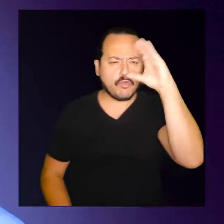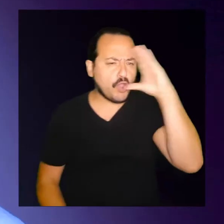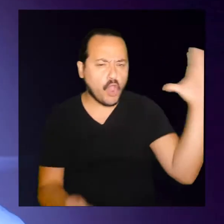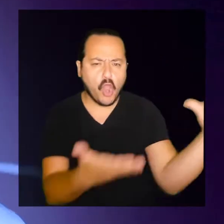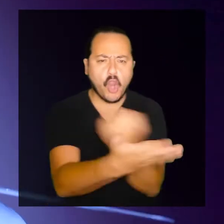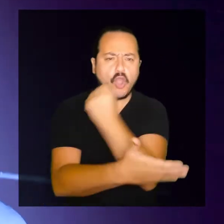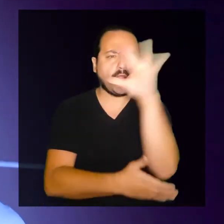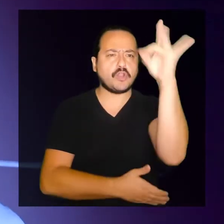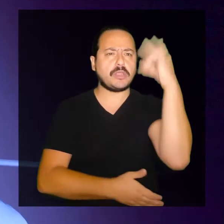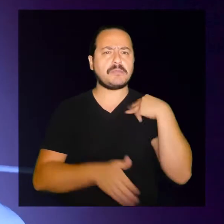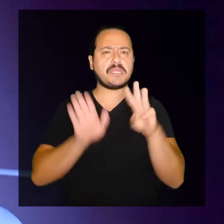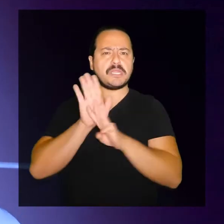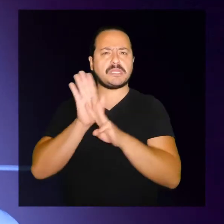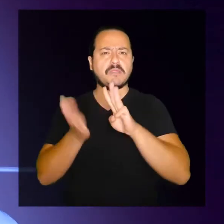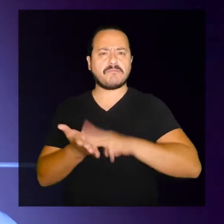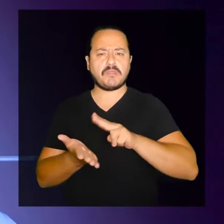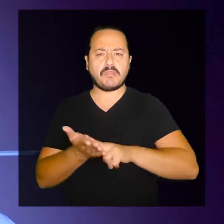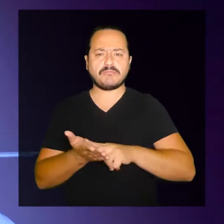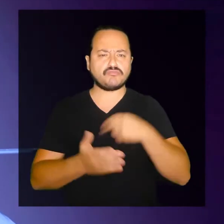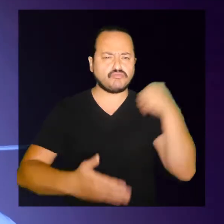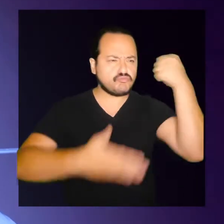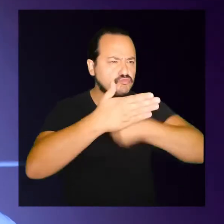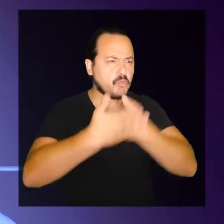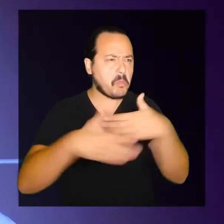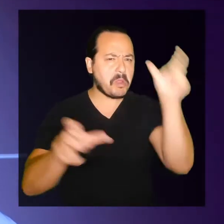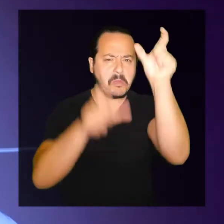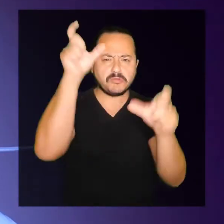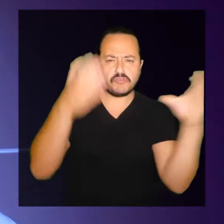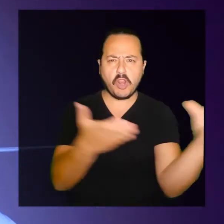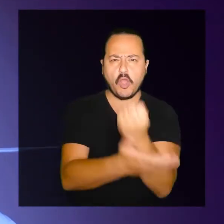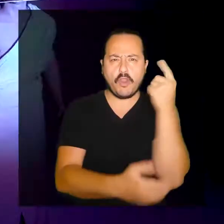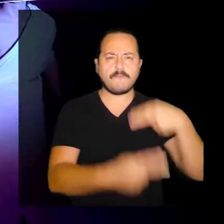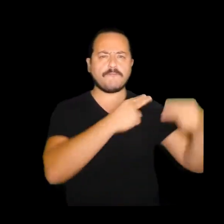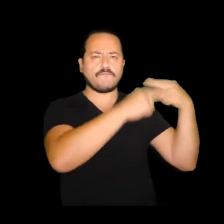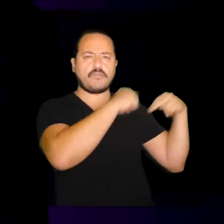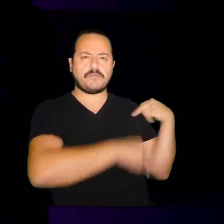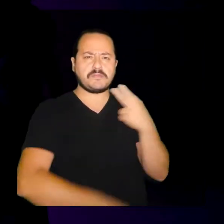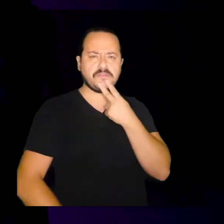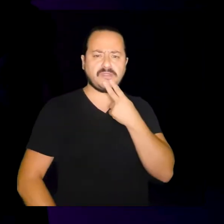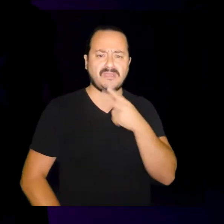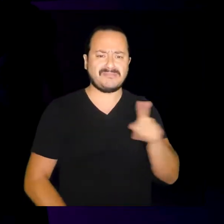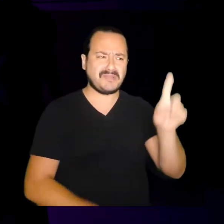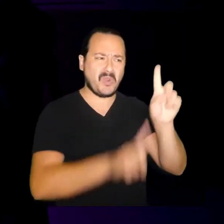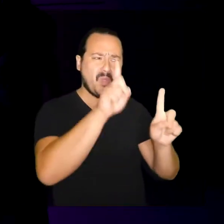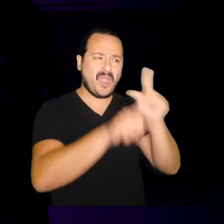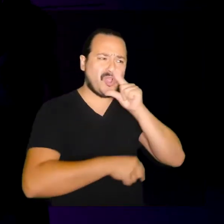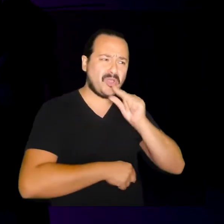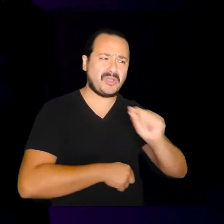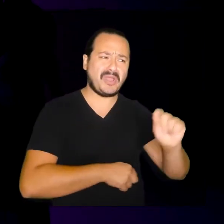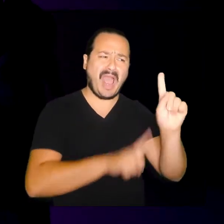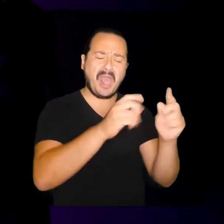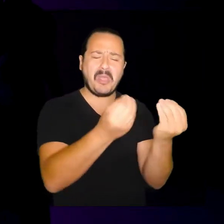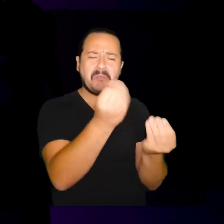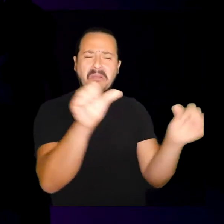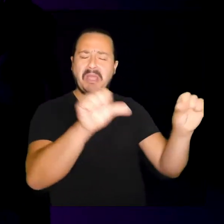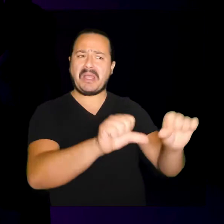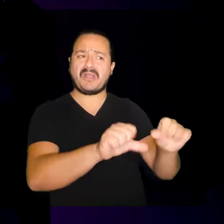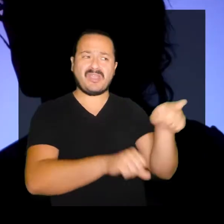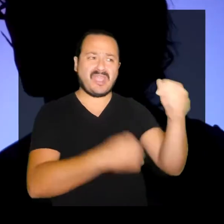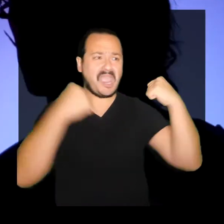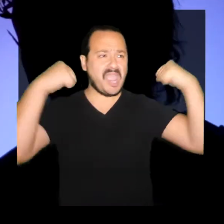identidad. Lucharé con quien sea necesario para volver a mis orígenes. Una tragedia